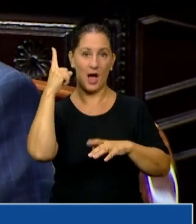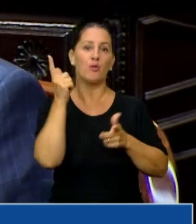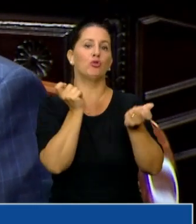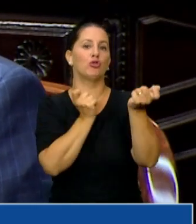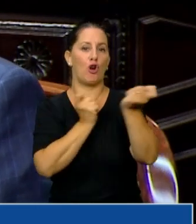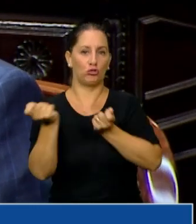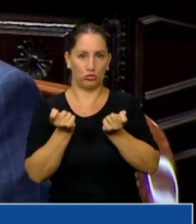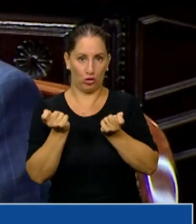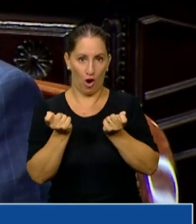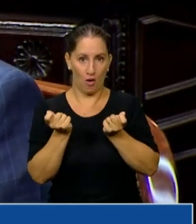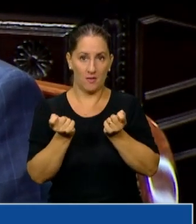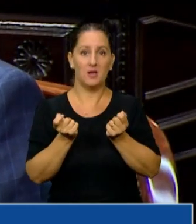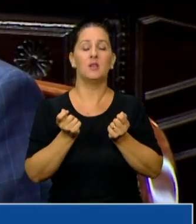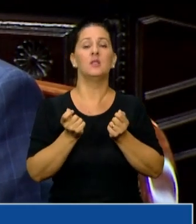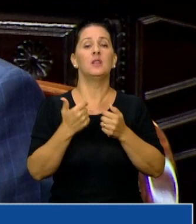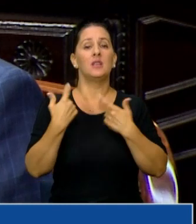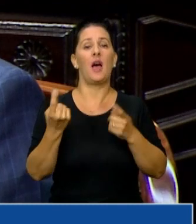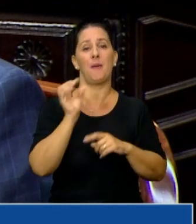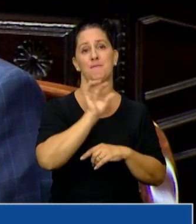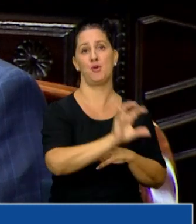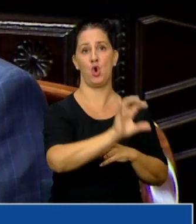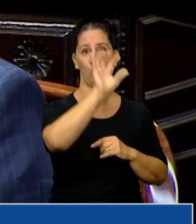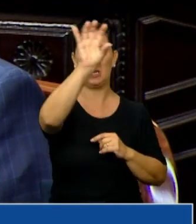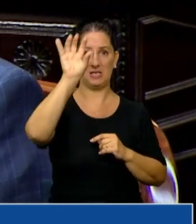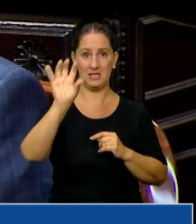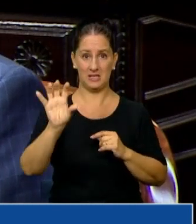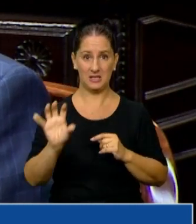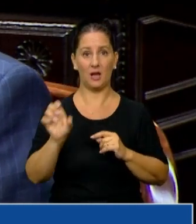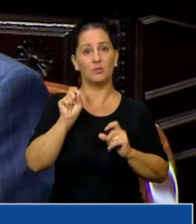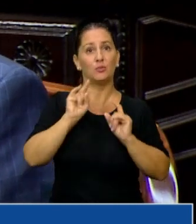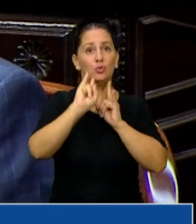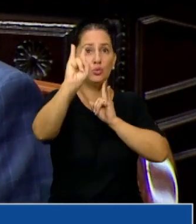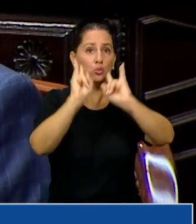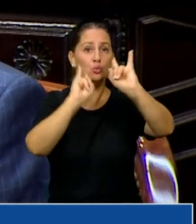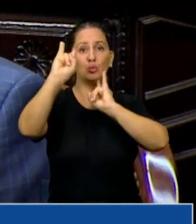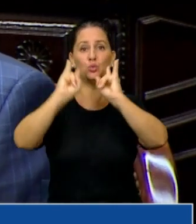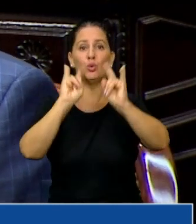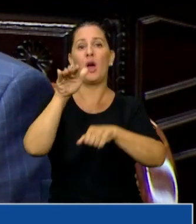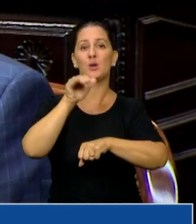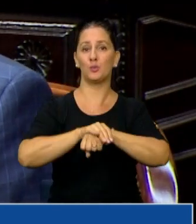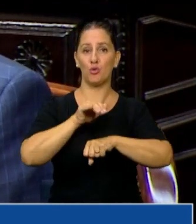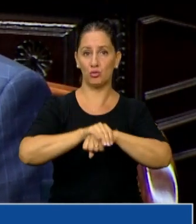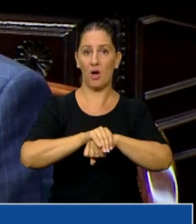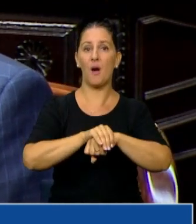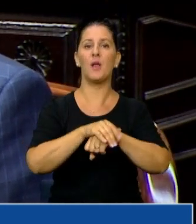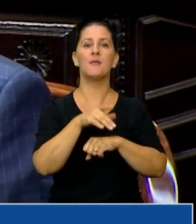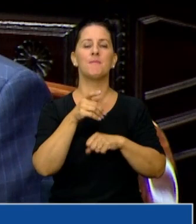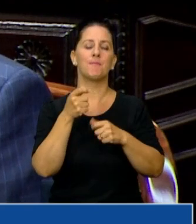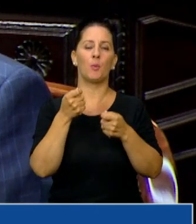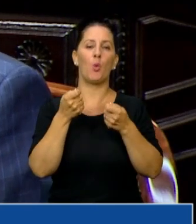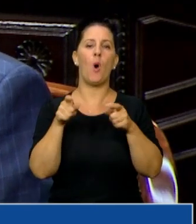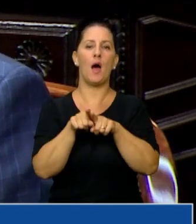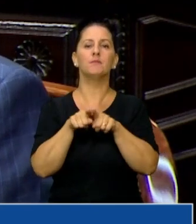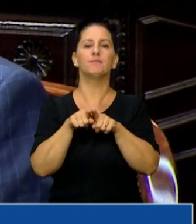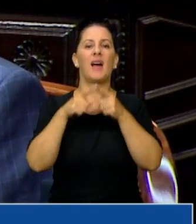control y los estados provinciales tienen la responsabilidad de contribuir